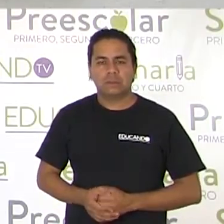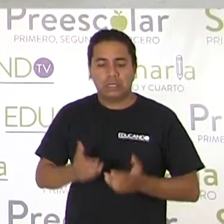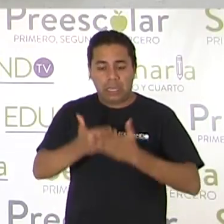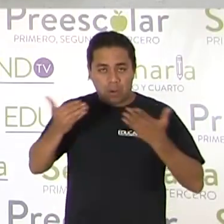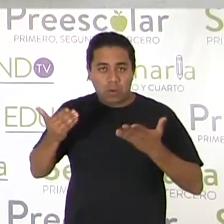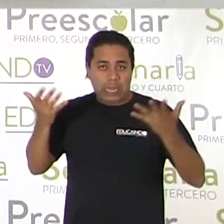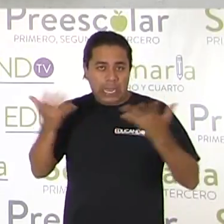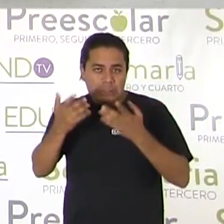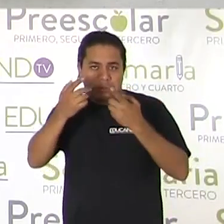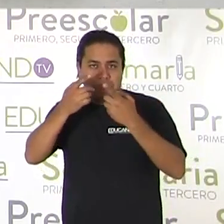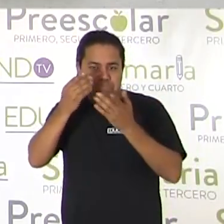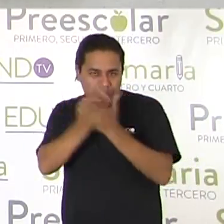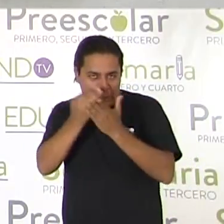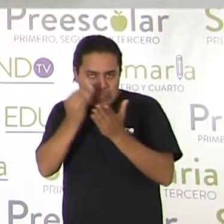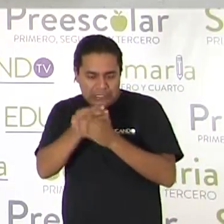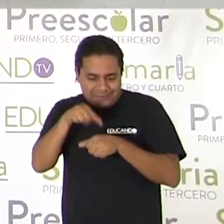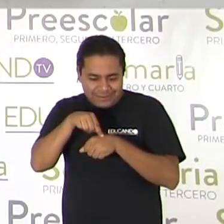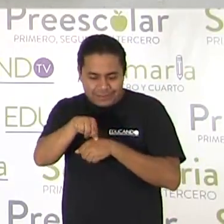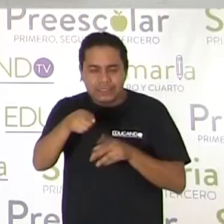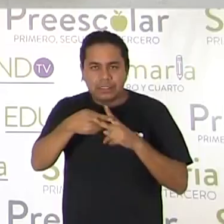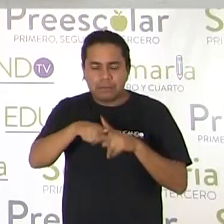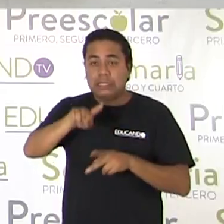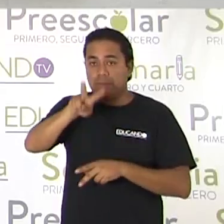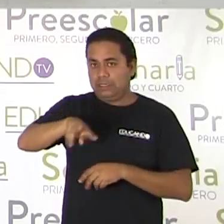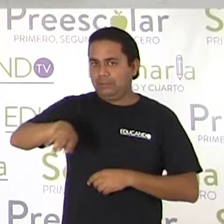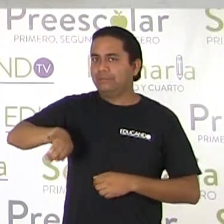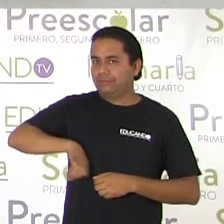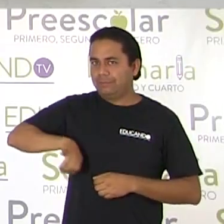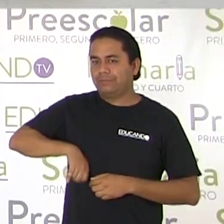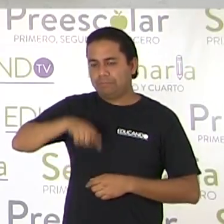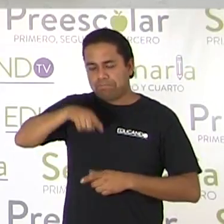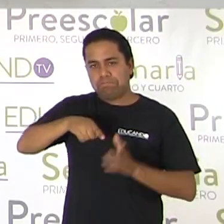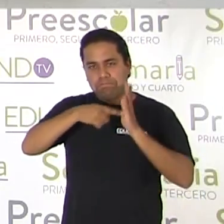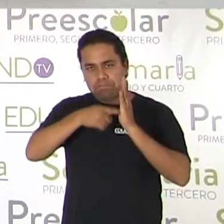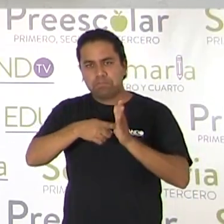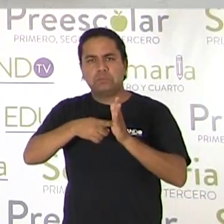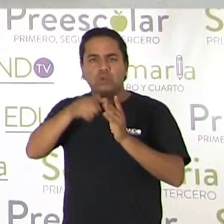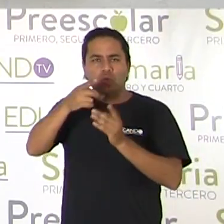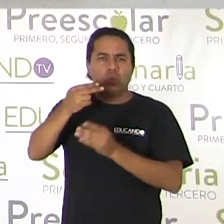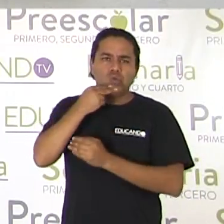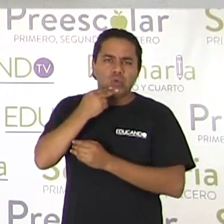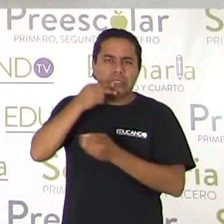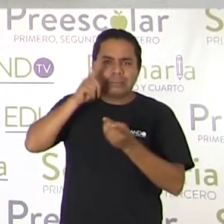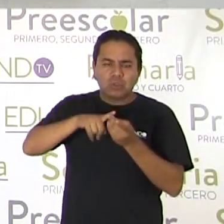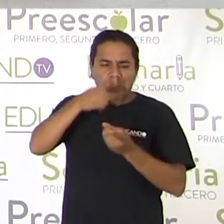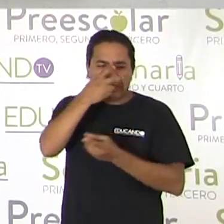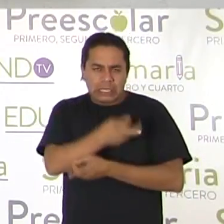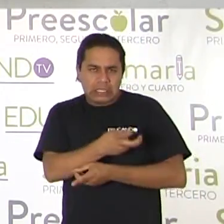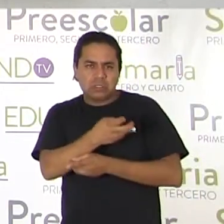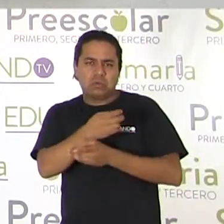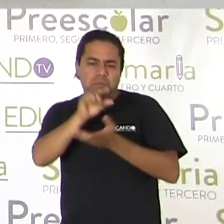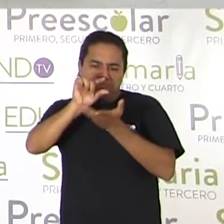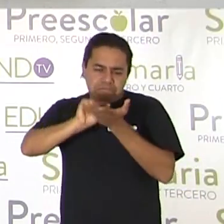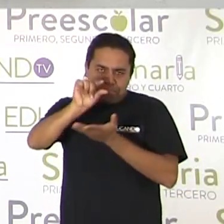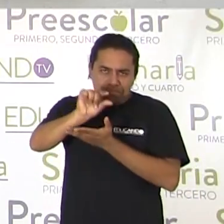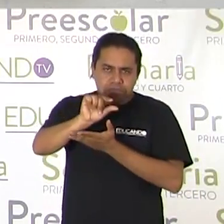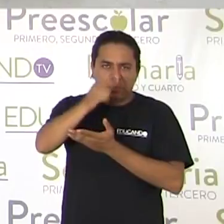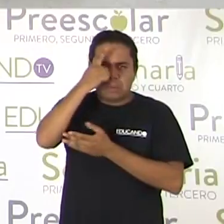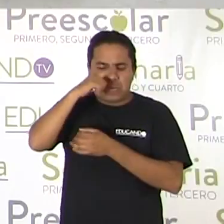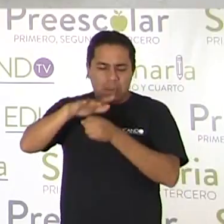desarrollar la siguiente sesión, que va a ser muy interesante, en la cual vamos a estar viendo dónde utilizamos esas unidades de medida, que en este caso son de